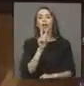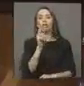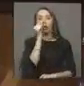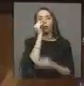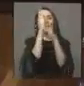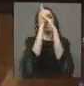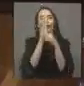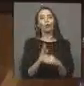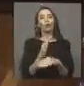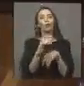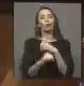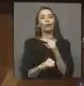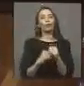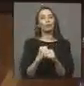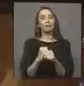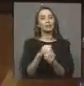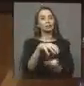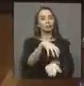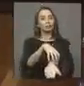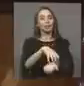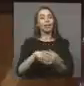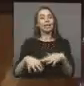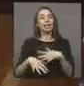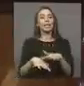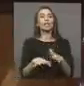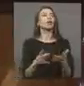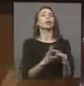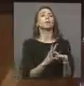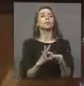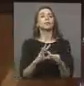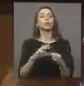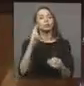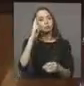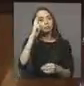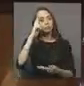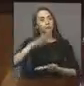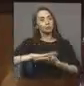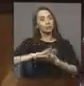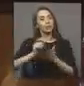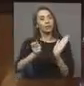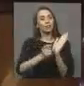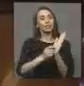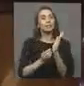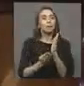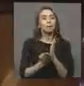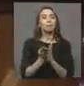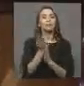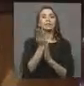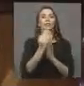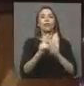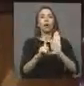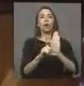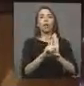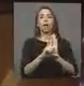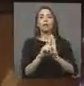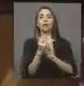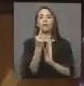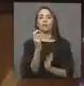cada año para la región de Los Ríos, con motivo de conmemorar en esa fecha la entrada en vigencia de la ley